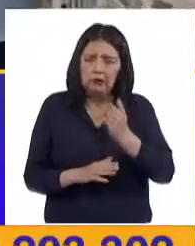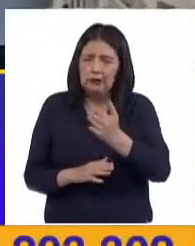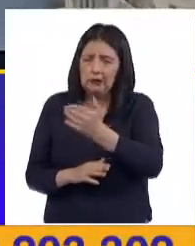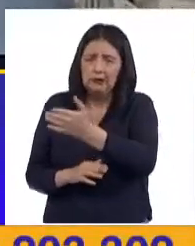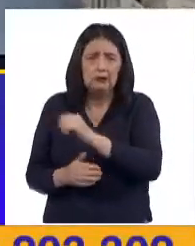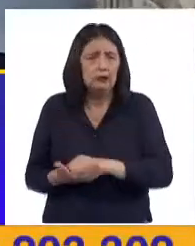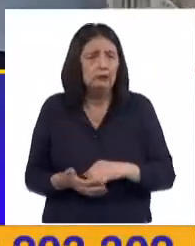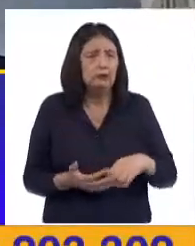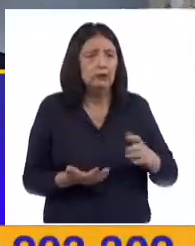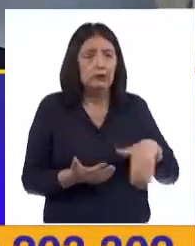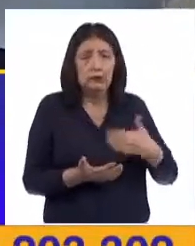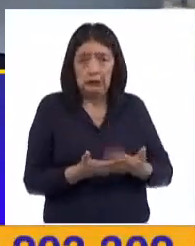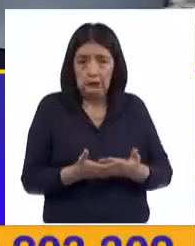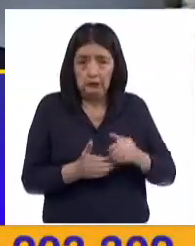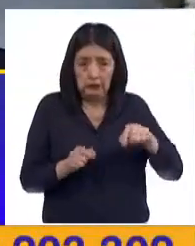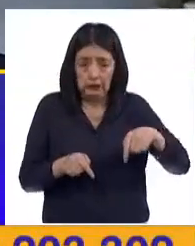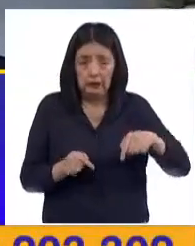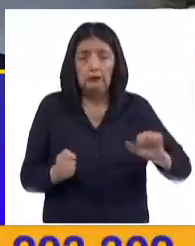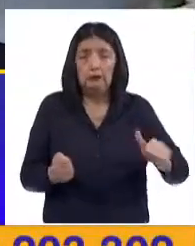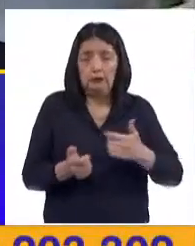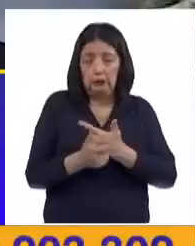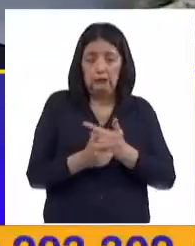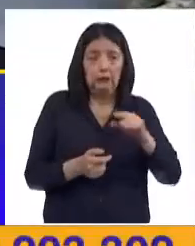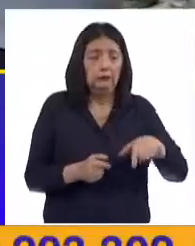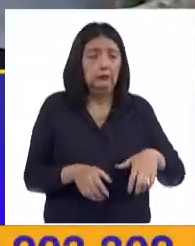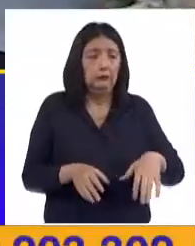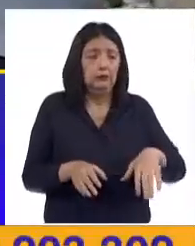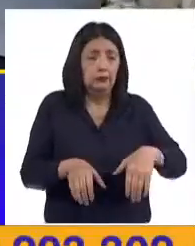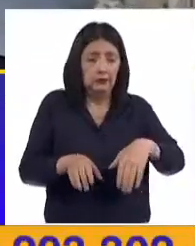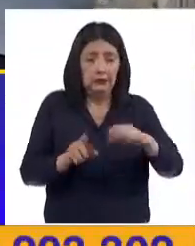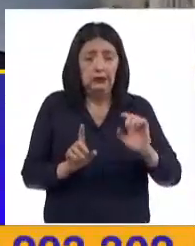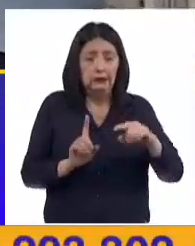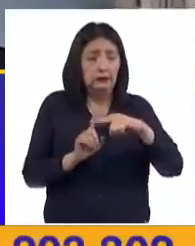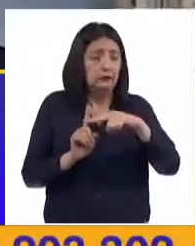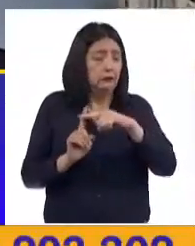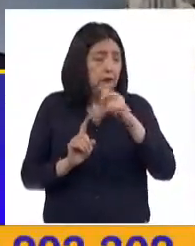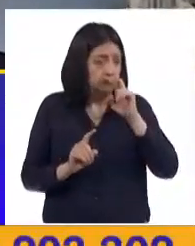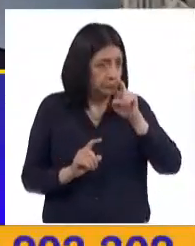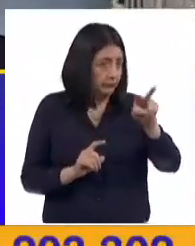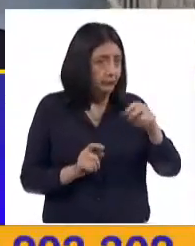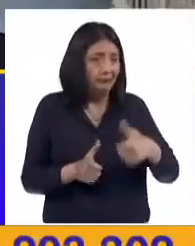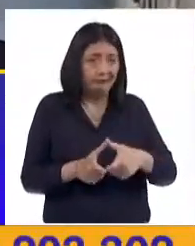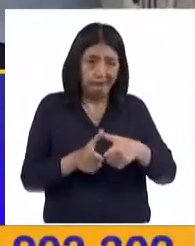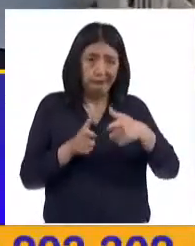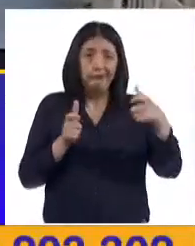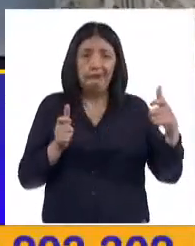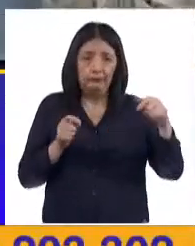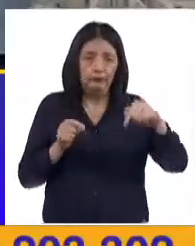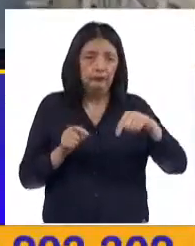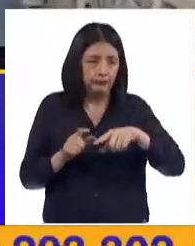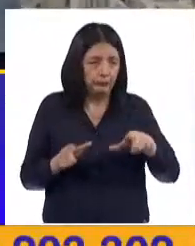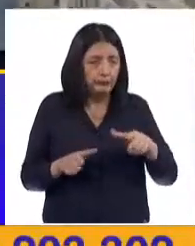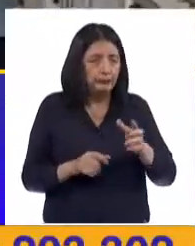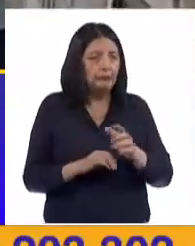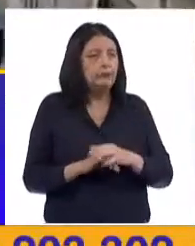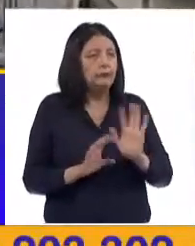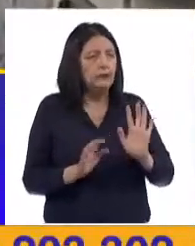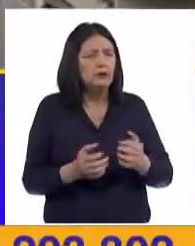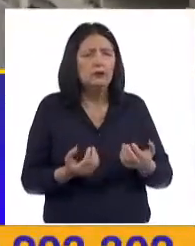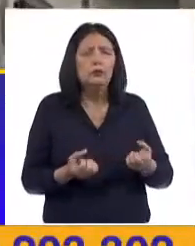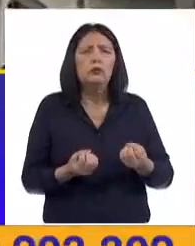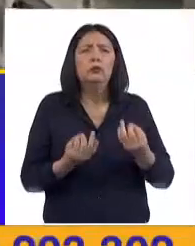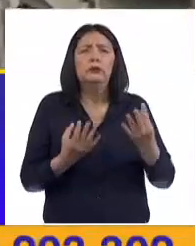Hemos llegado hasta el distrito de San Juan del Urigancho. Este es el cementerio, como ustedes están viendo, más grande de este distrito, que